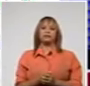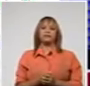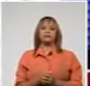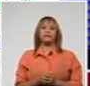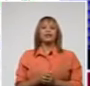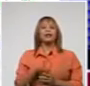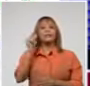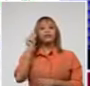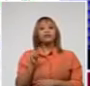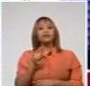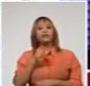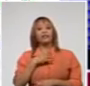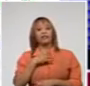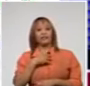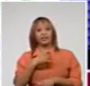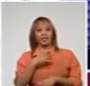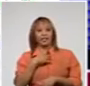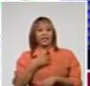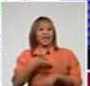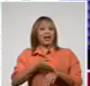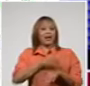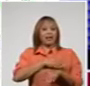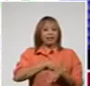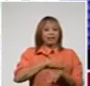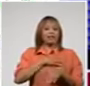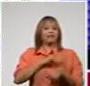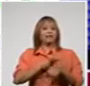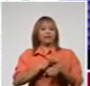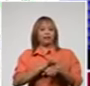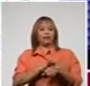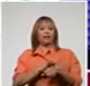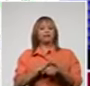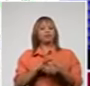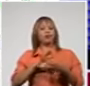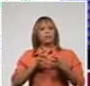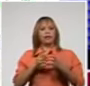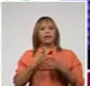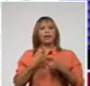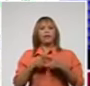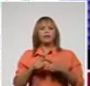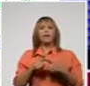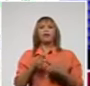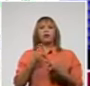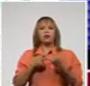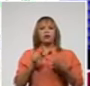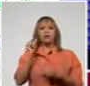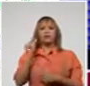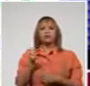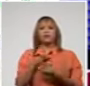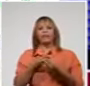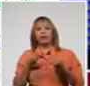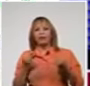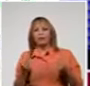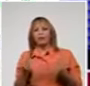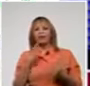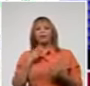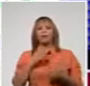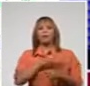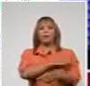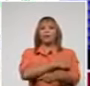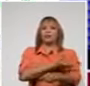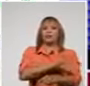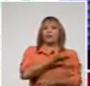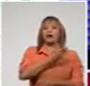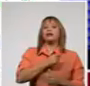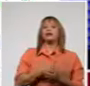personas que presentaban otras comorbilidades, pero en nuestro país hay muchas personas que padecen de diabetes, que son hipertensas, que padecen de enfermedades del